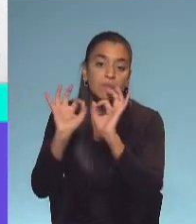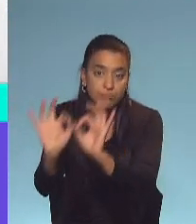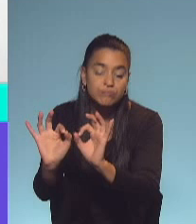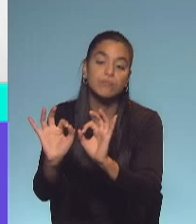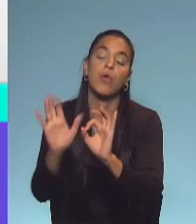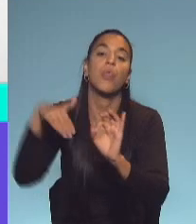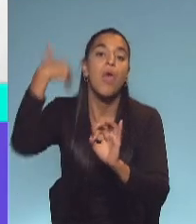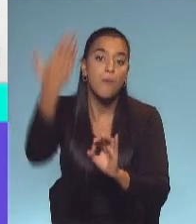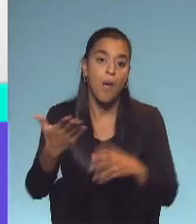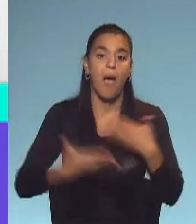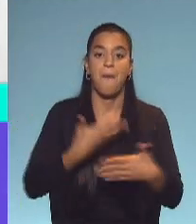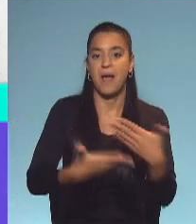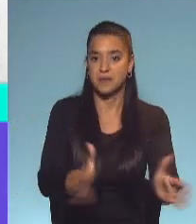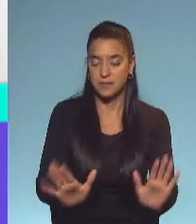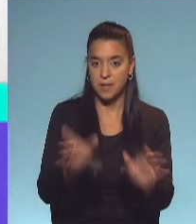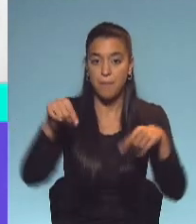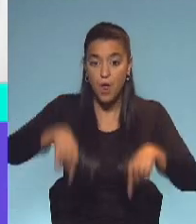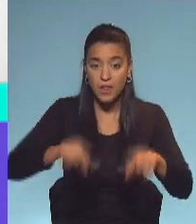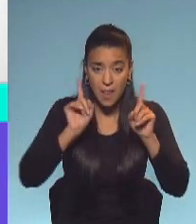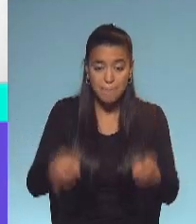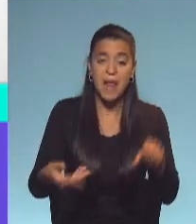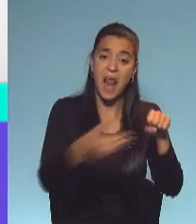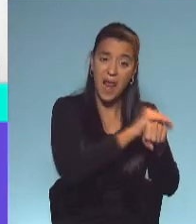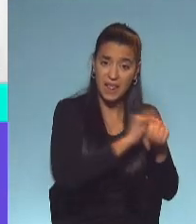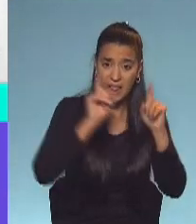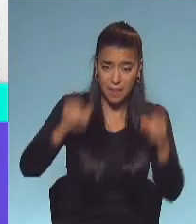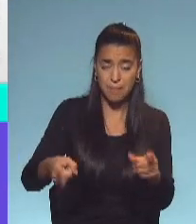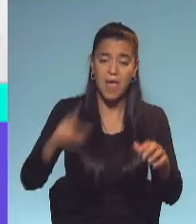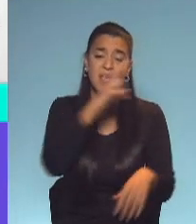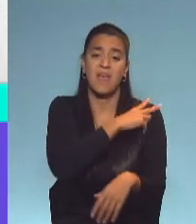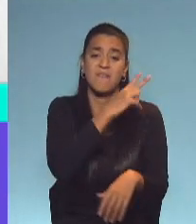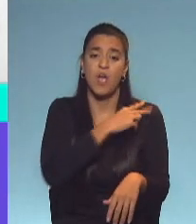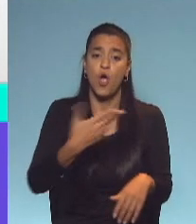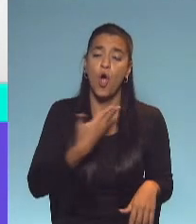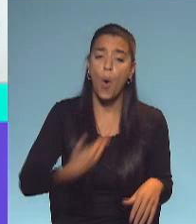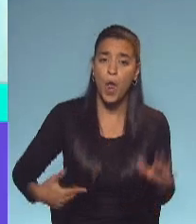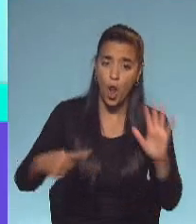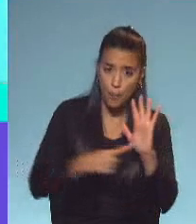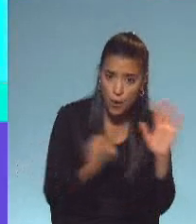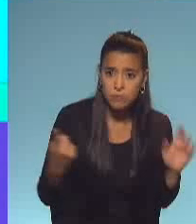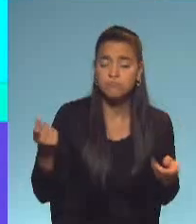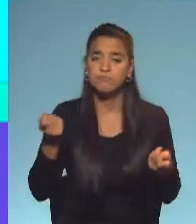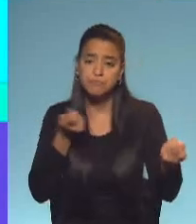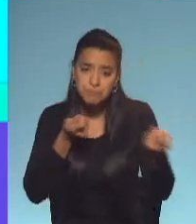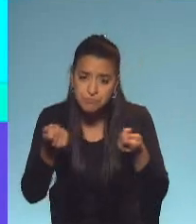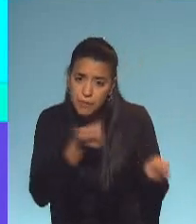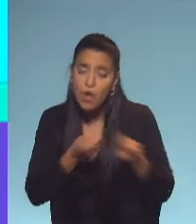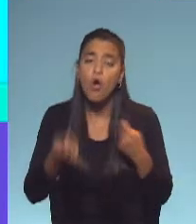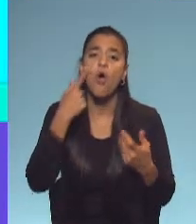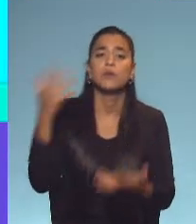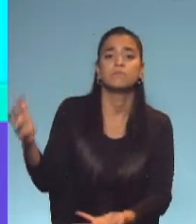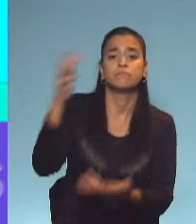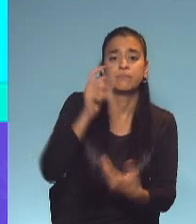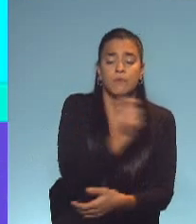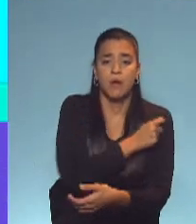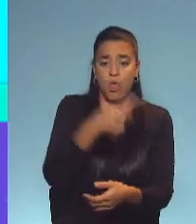todo caso se avanzará. Mientras tanto, también Horacio Rodríguez Larreta, el jefe de gobierno porteño, negocia la adquisición de vacunas. Se reunió hace